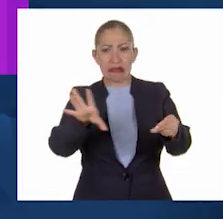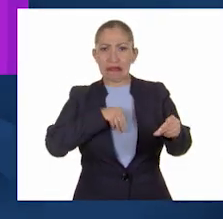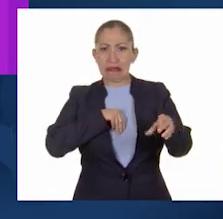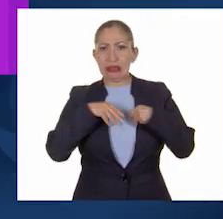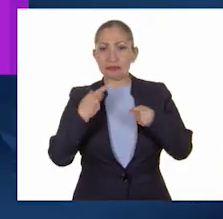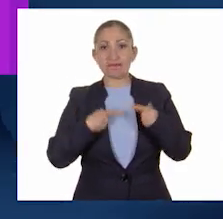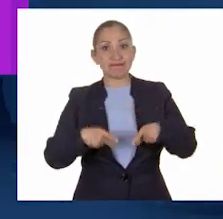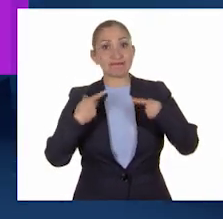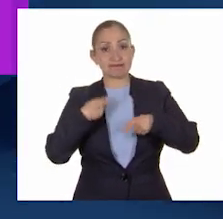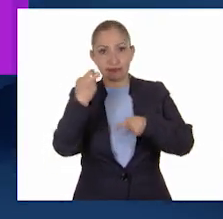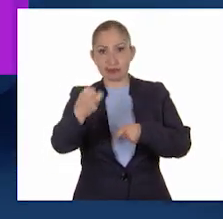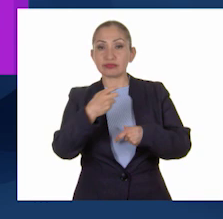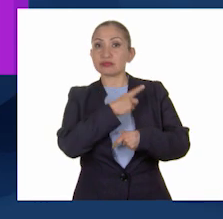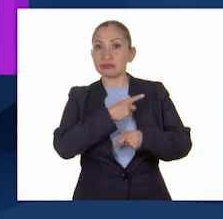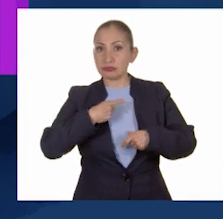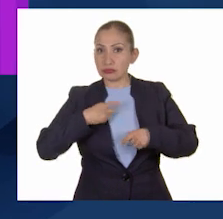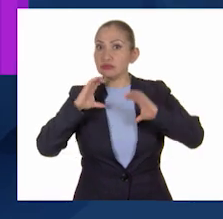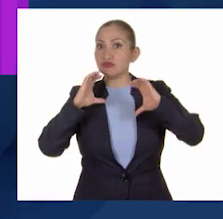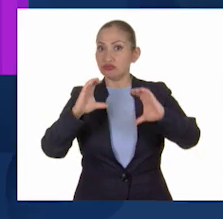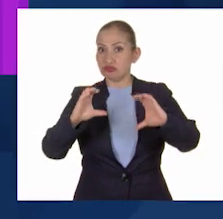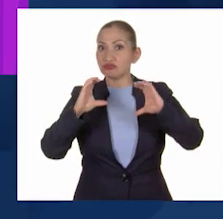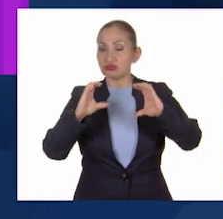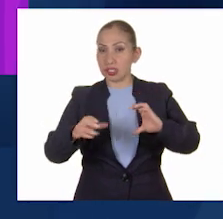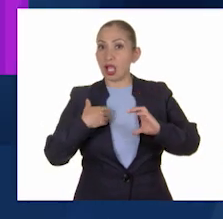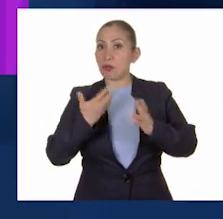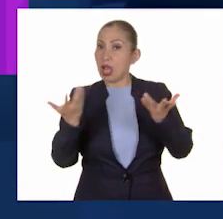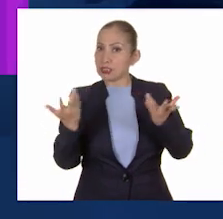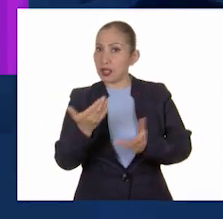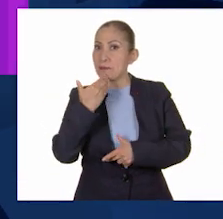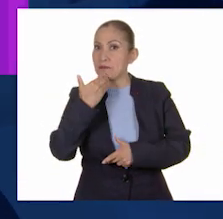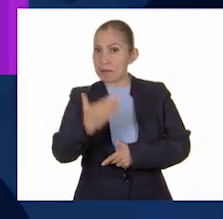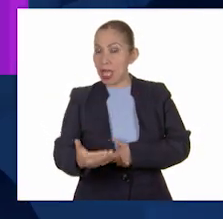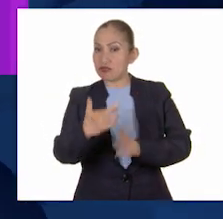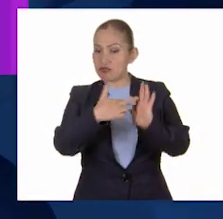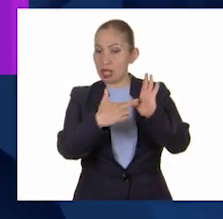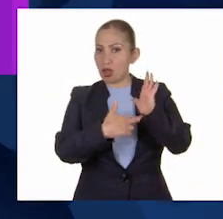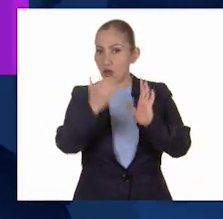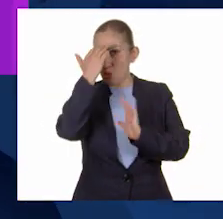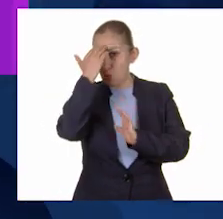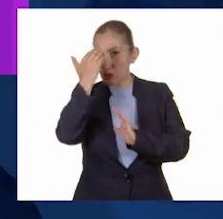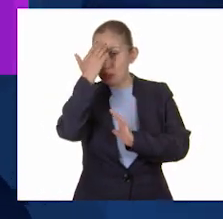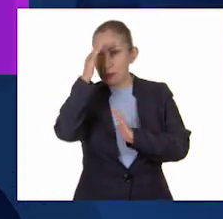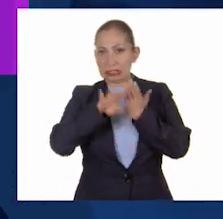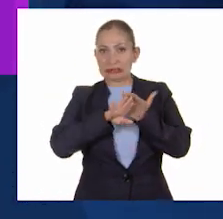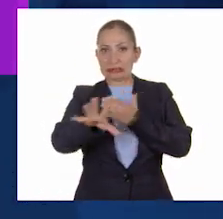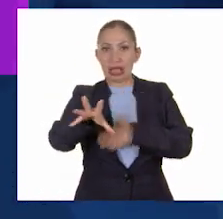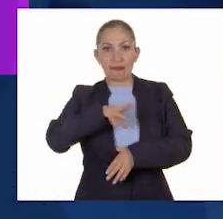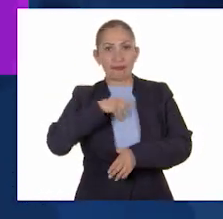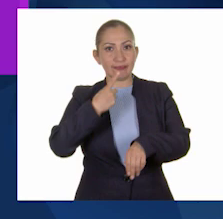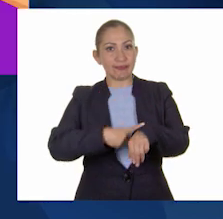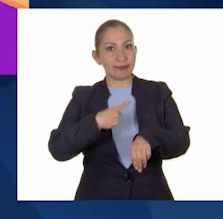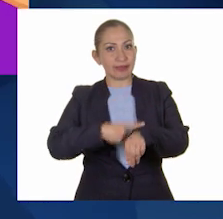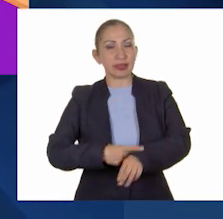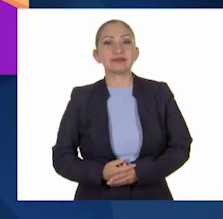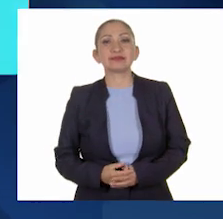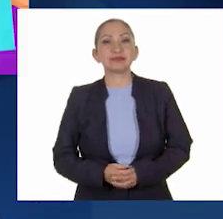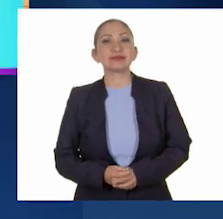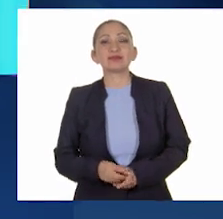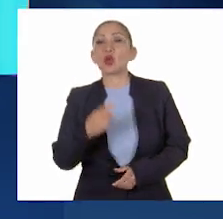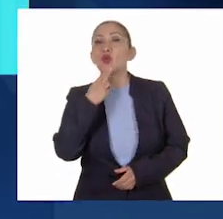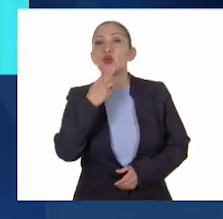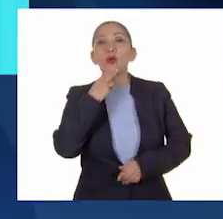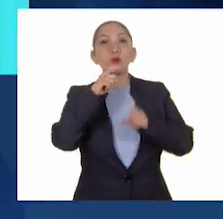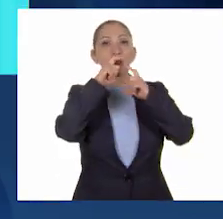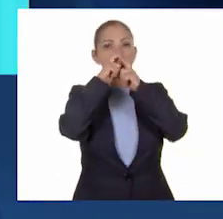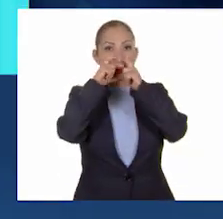personas. Por eso hay que continuar cuidándonos siguiendo las buenas prácticas que ya todos conocemos para evitar contagiarnos.